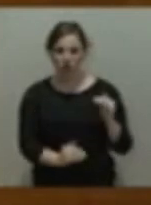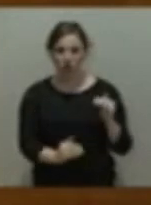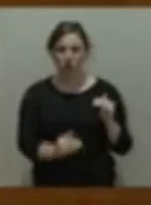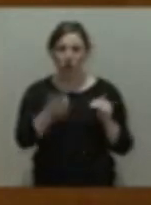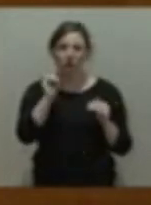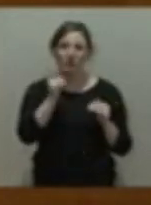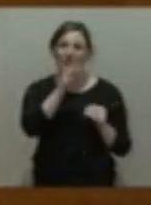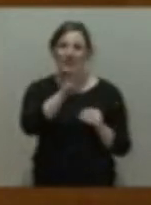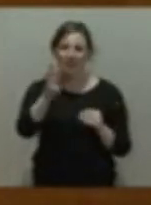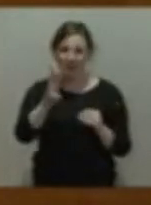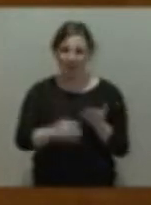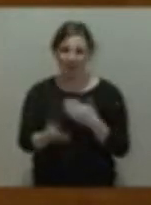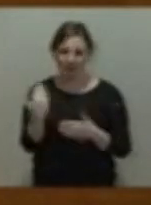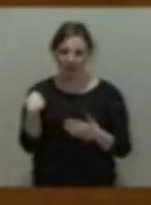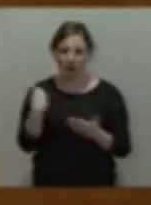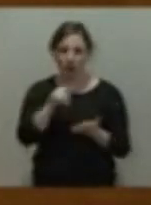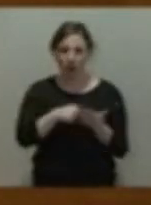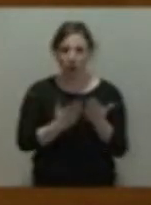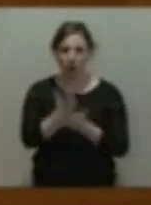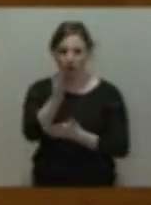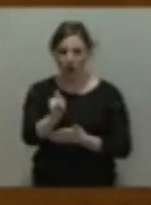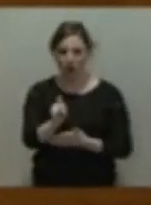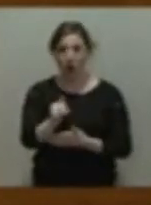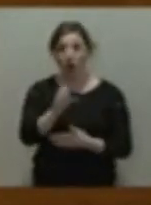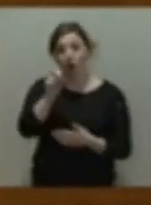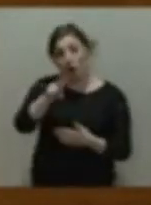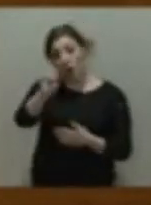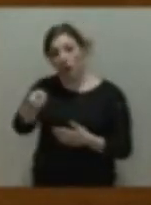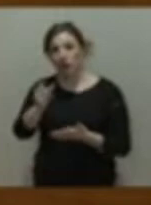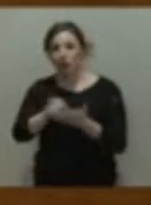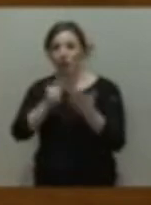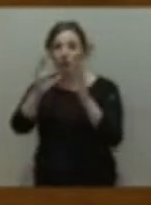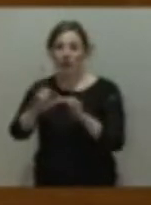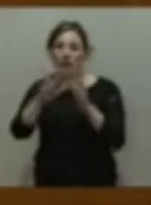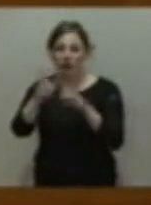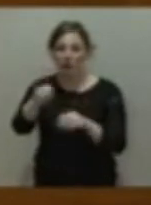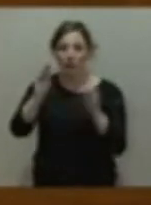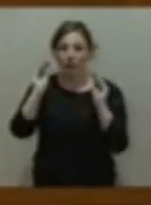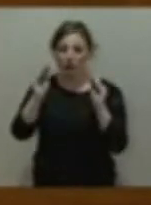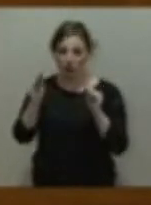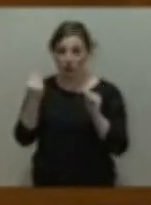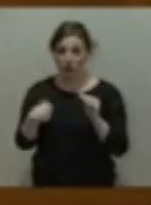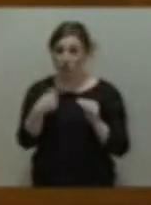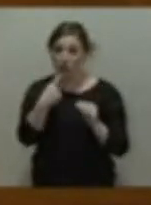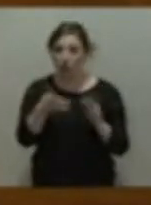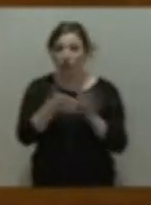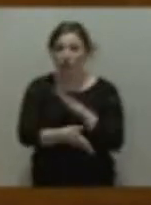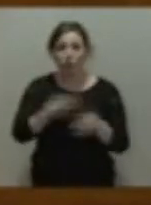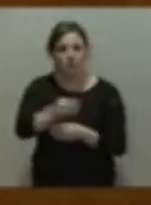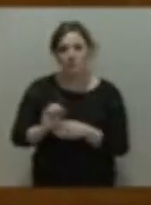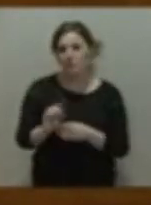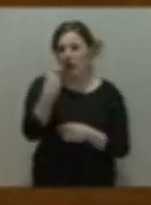quedan 33 de aquellos con contrato indefinido. Y hay otros 12 con contratos de aprendizaje y formación, que, como bien se dice, es las fórmulas utilizadas